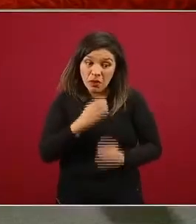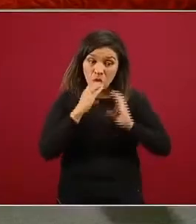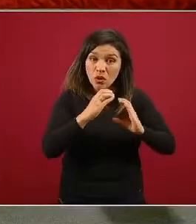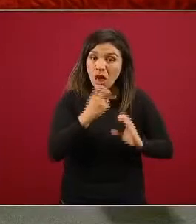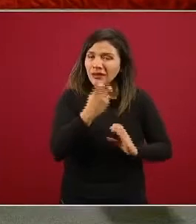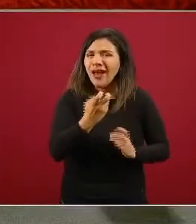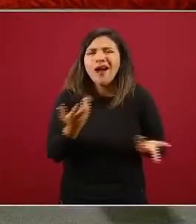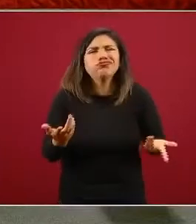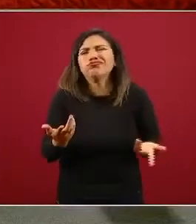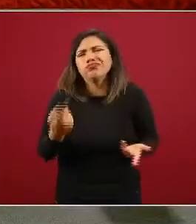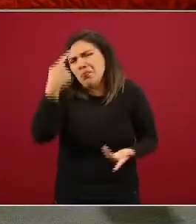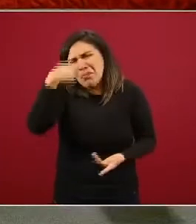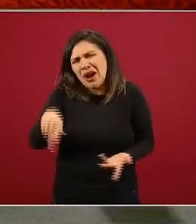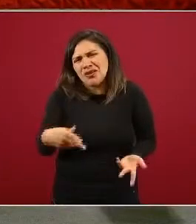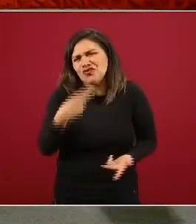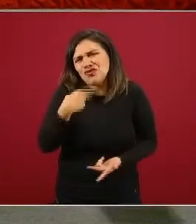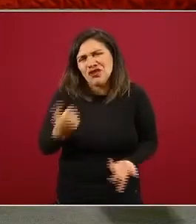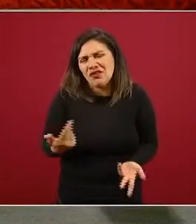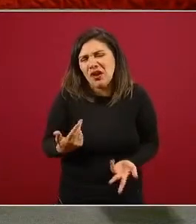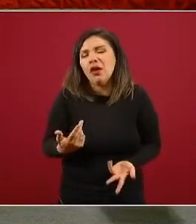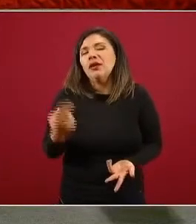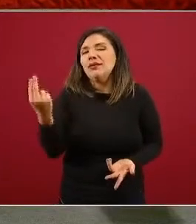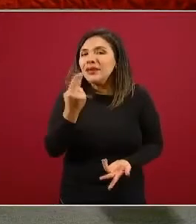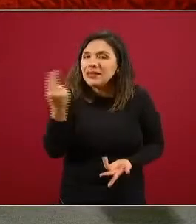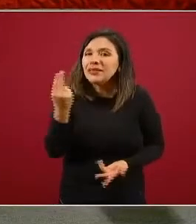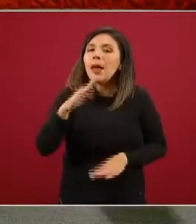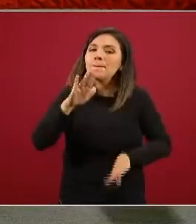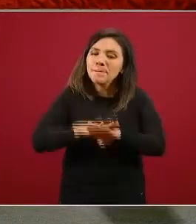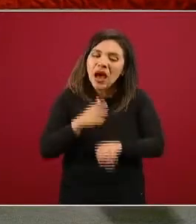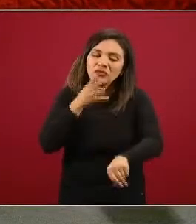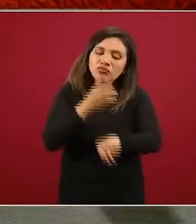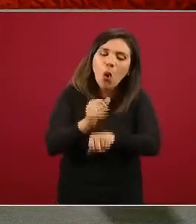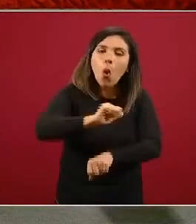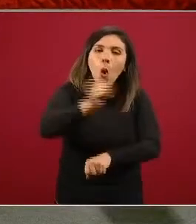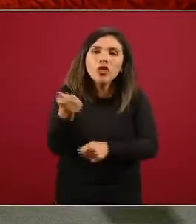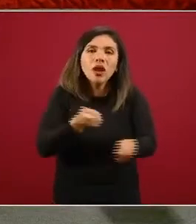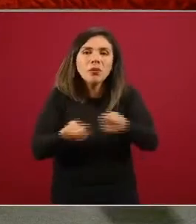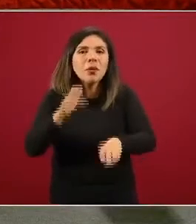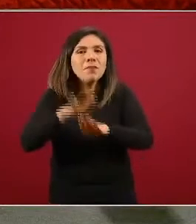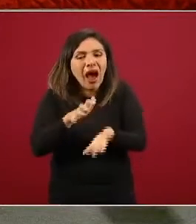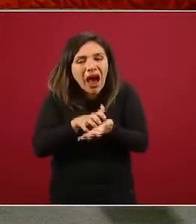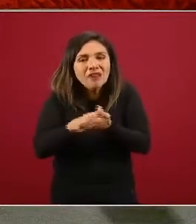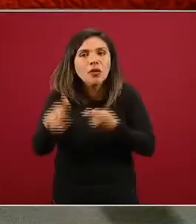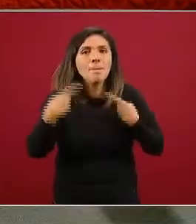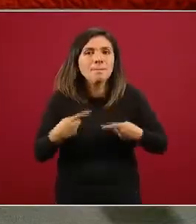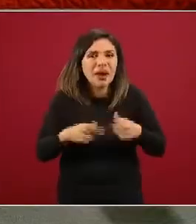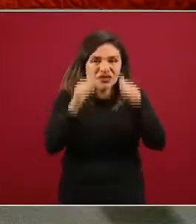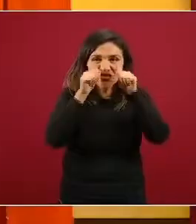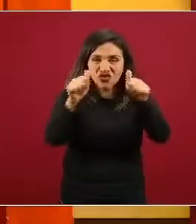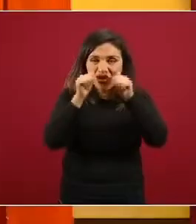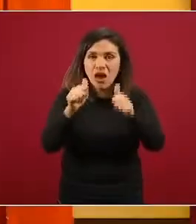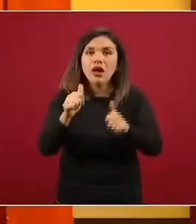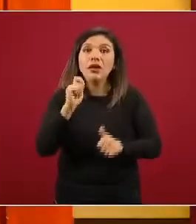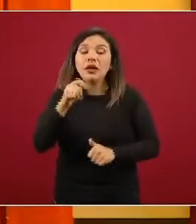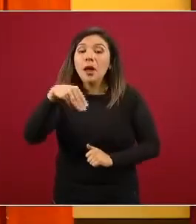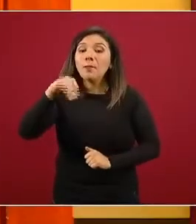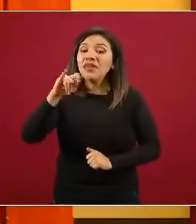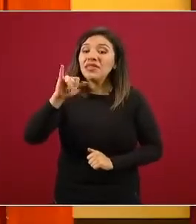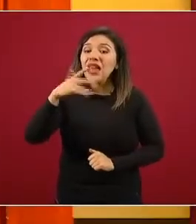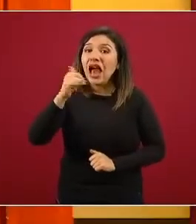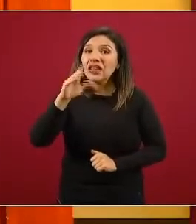tiene sentido, y se requiere implantar medidas masivas. La mitigación es